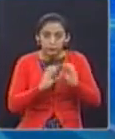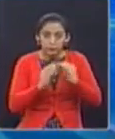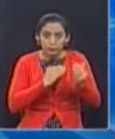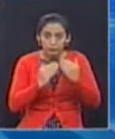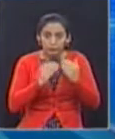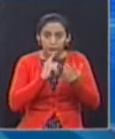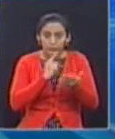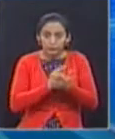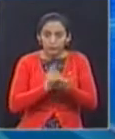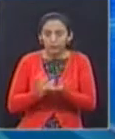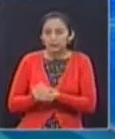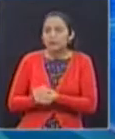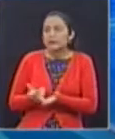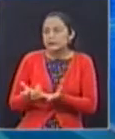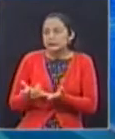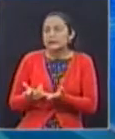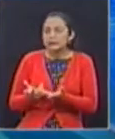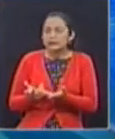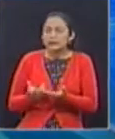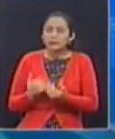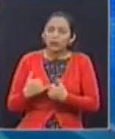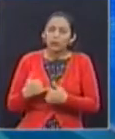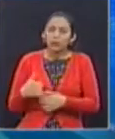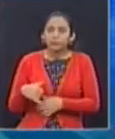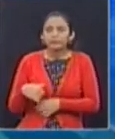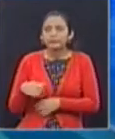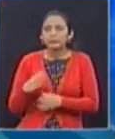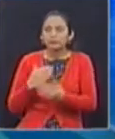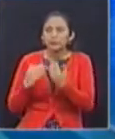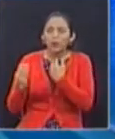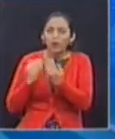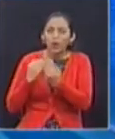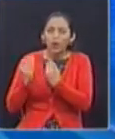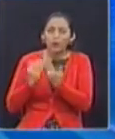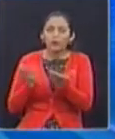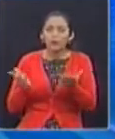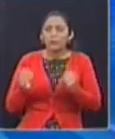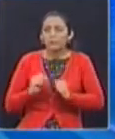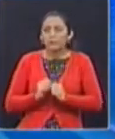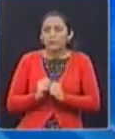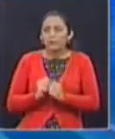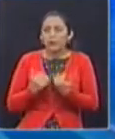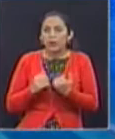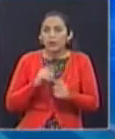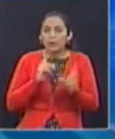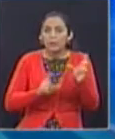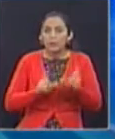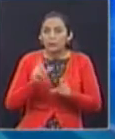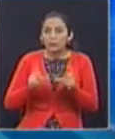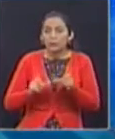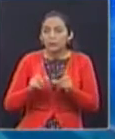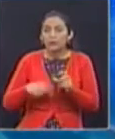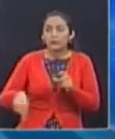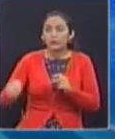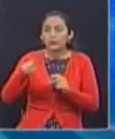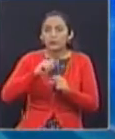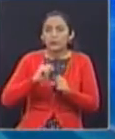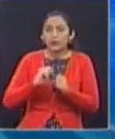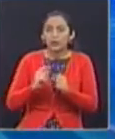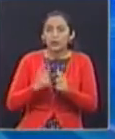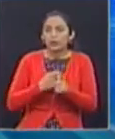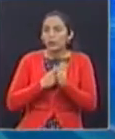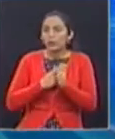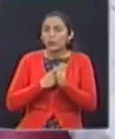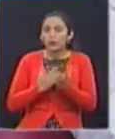cosas están en camino, el ecuatoriano que ve este programa, el ecuatoriano de a pie, el ecuatoriano de la base, tiene una